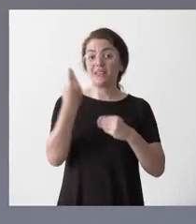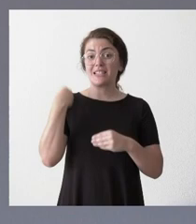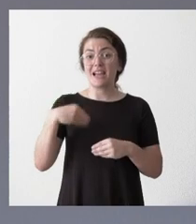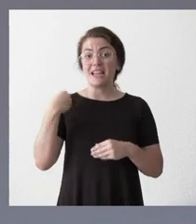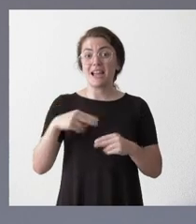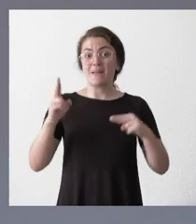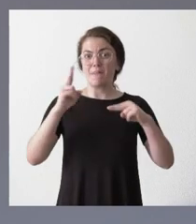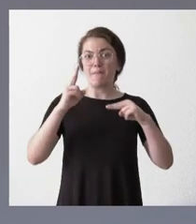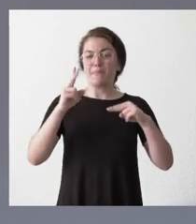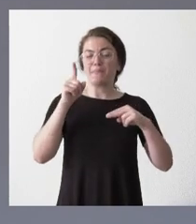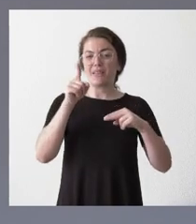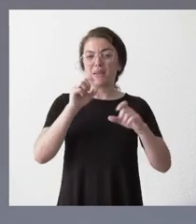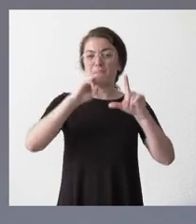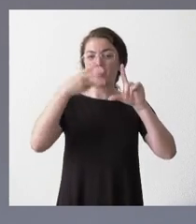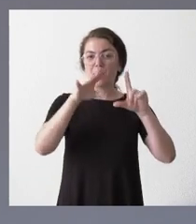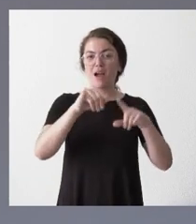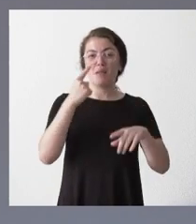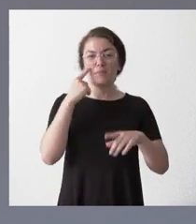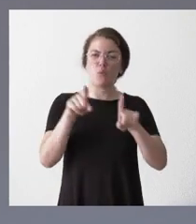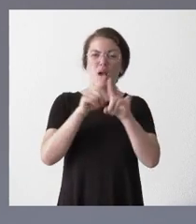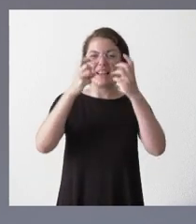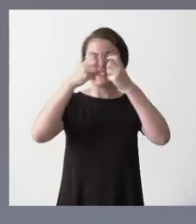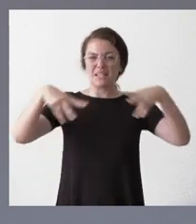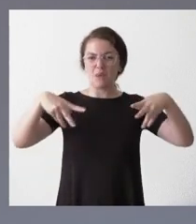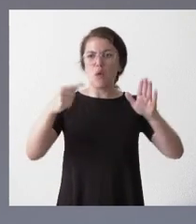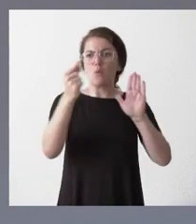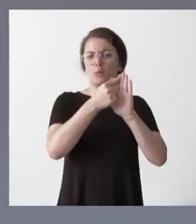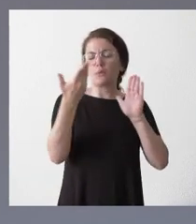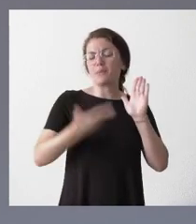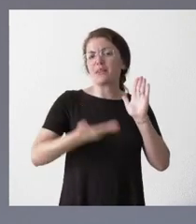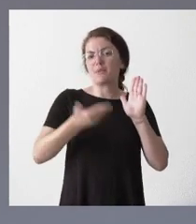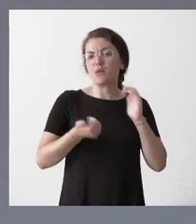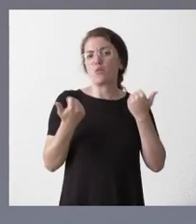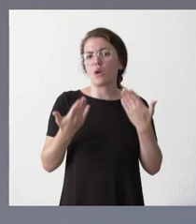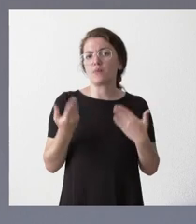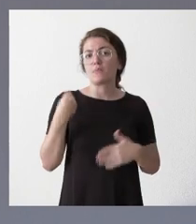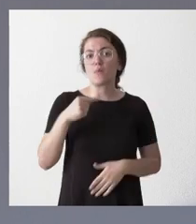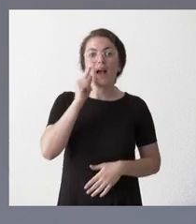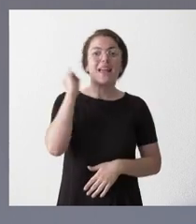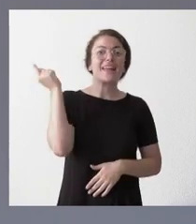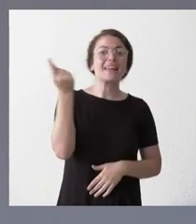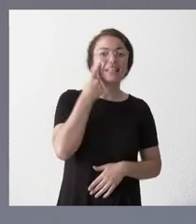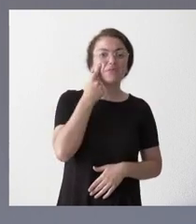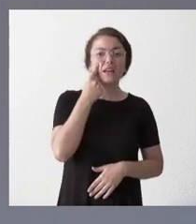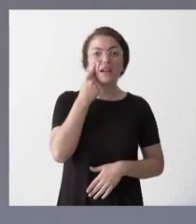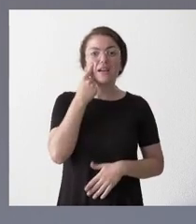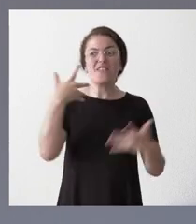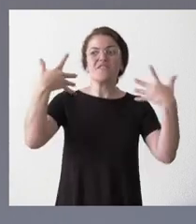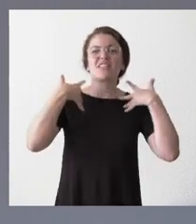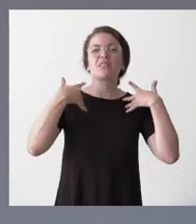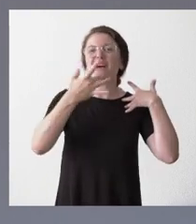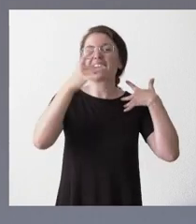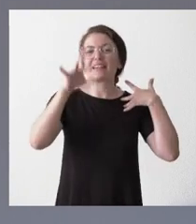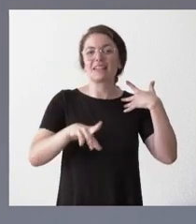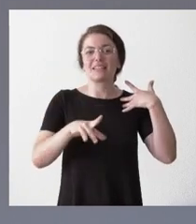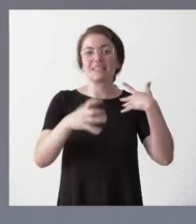esquema, uno de los puntos principales de la ley, debería ser identificar lo que es víctima. En el caso de